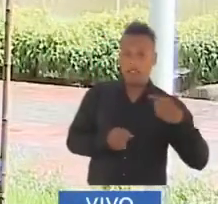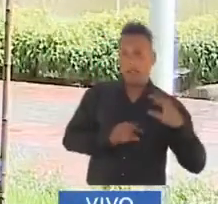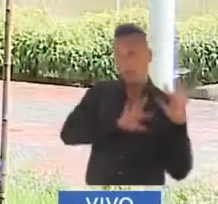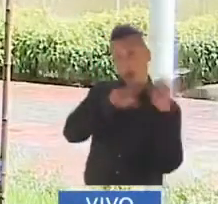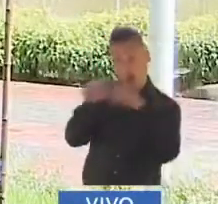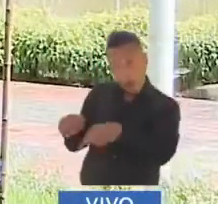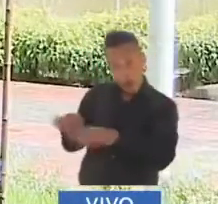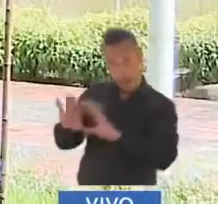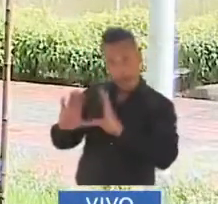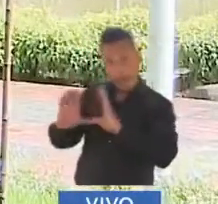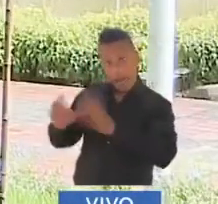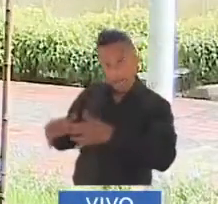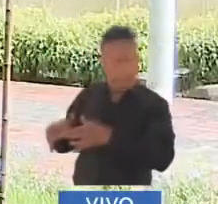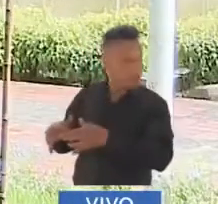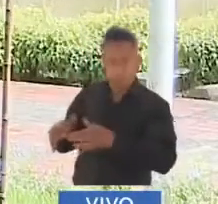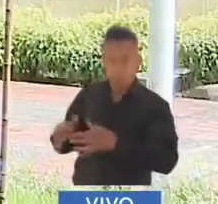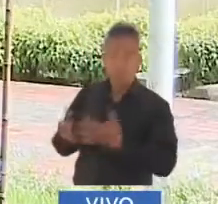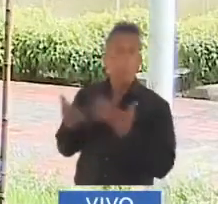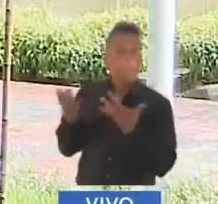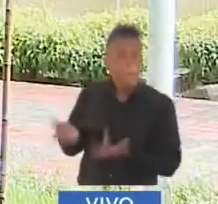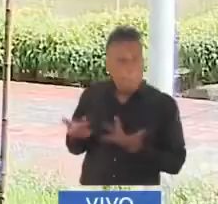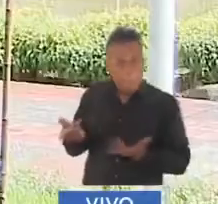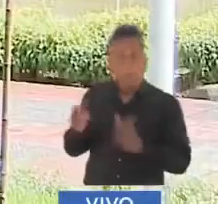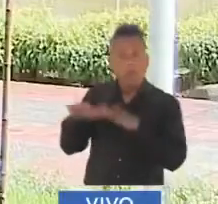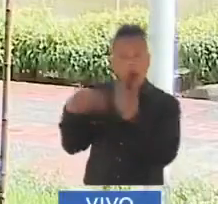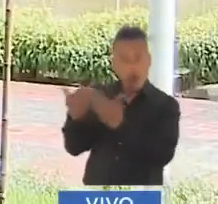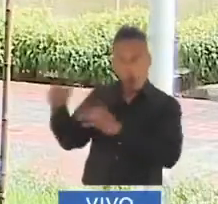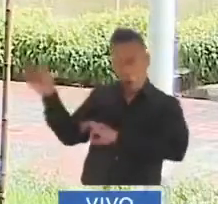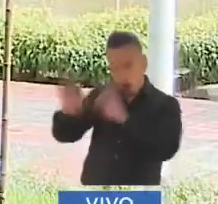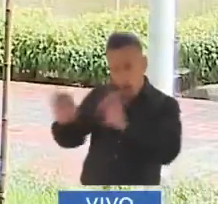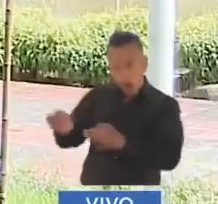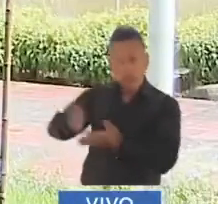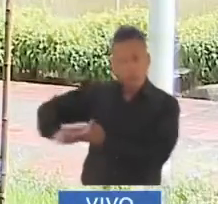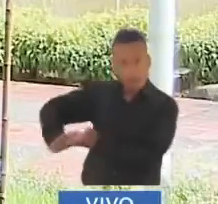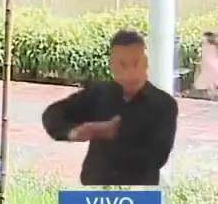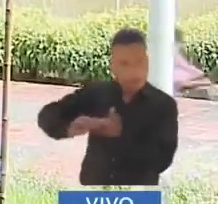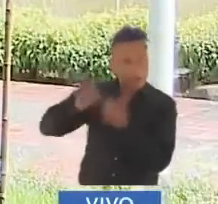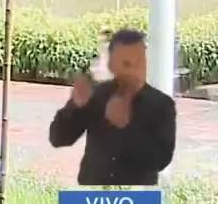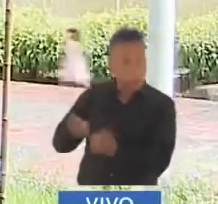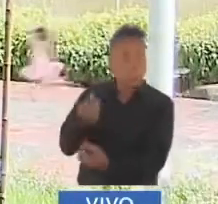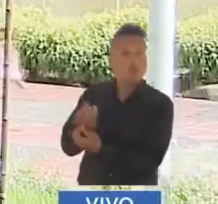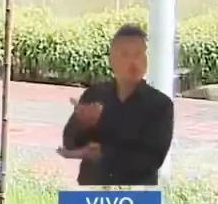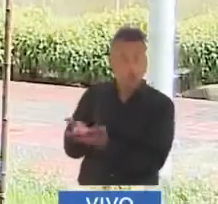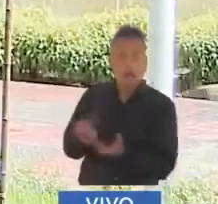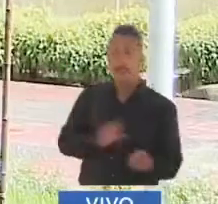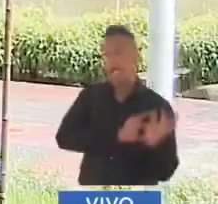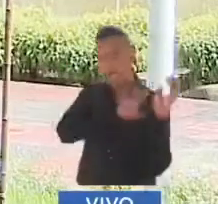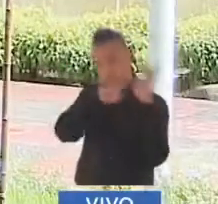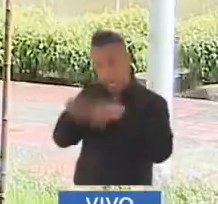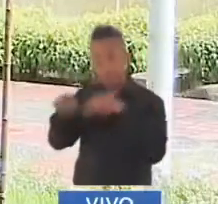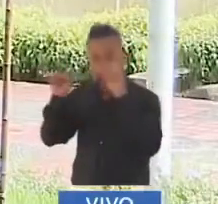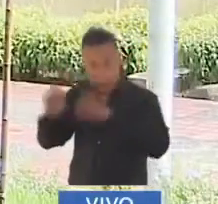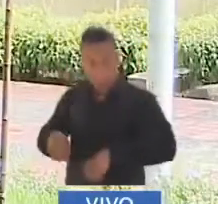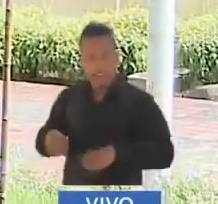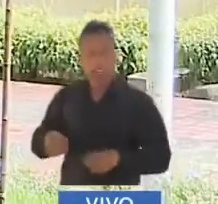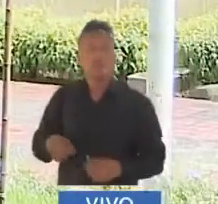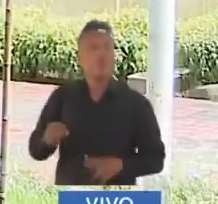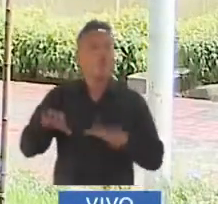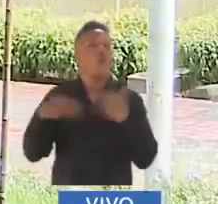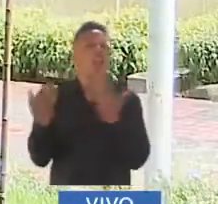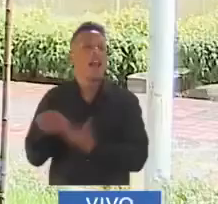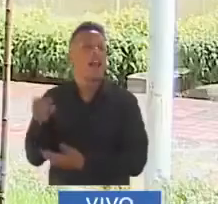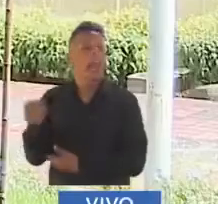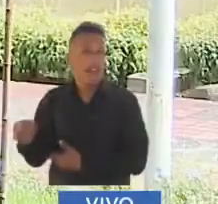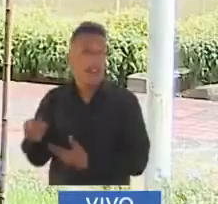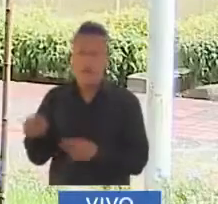tenga las condiciones necesarias justamente para reiniciar o para volver a estudiar. ¿Qué es lo que dicen? Que el colegio está